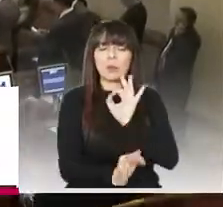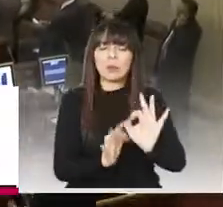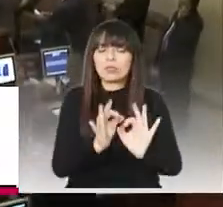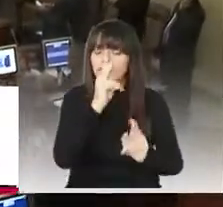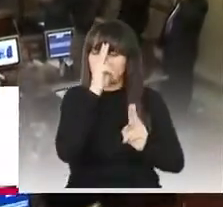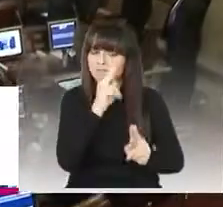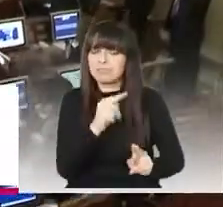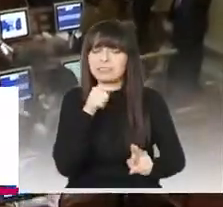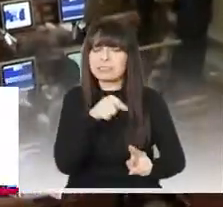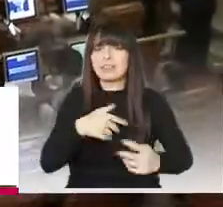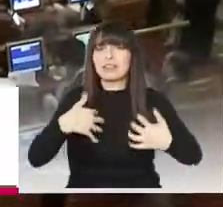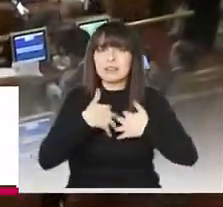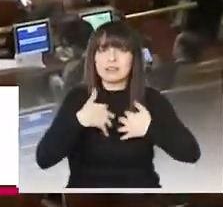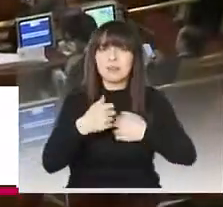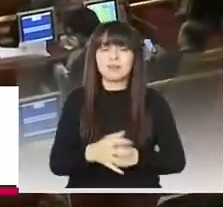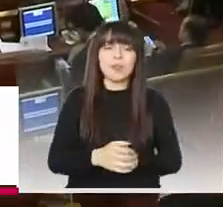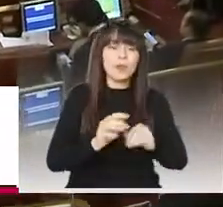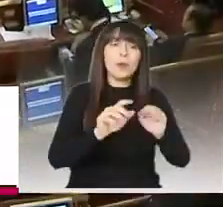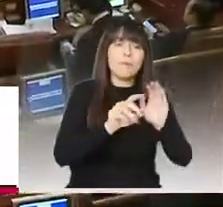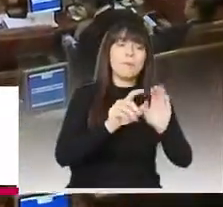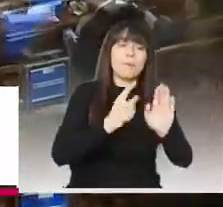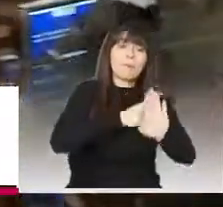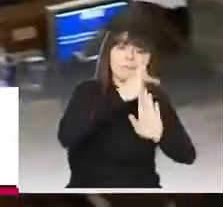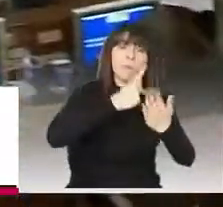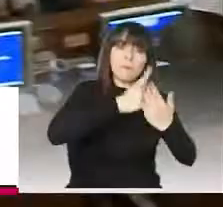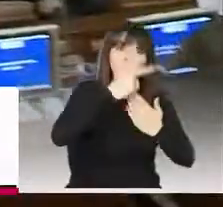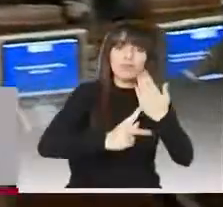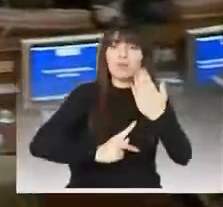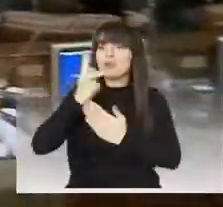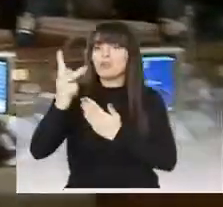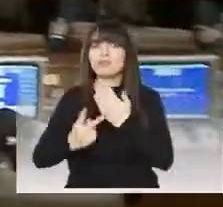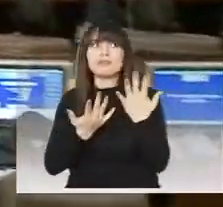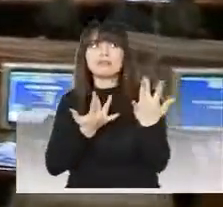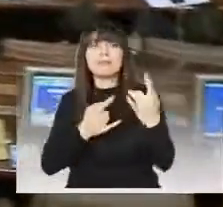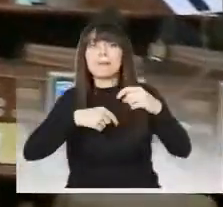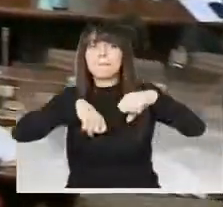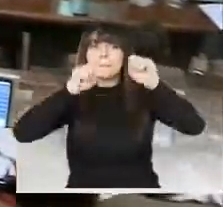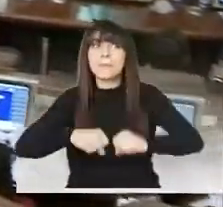a la espera de la sanción presidencial. Una vez se firmen, se convertirán en ley de la República.